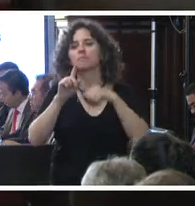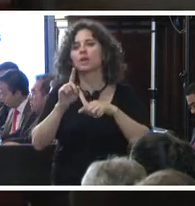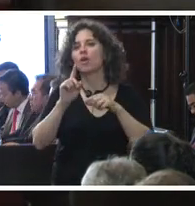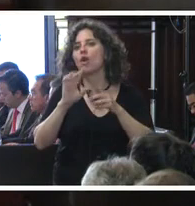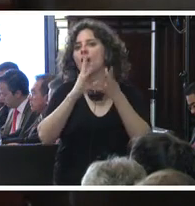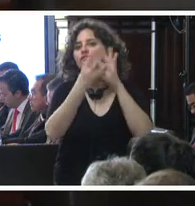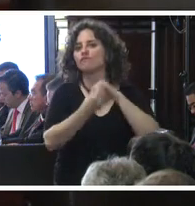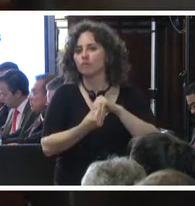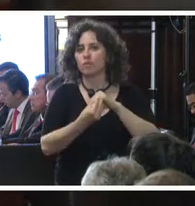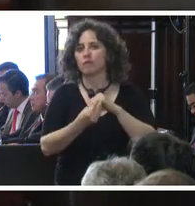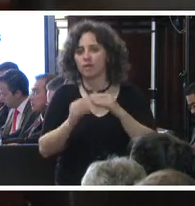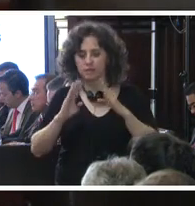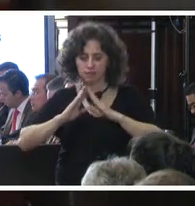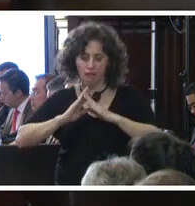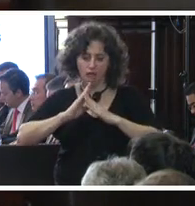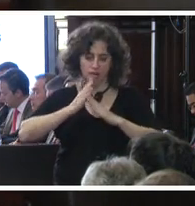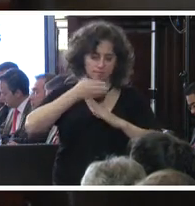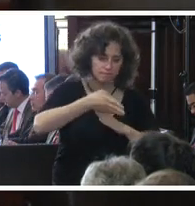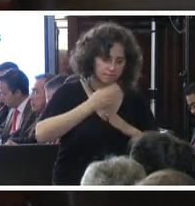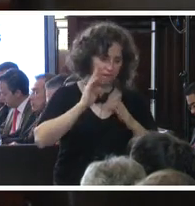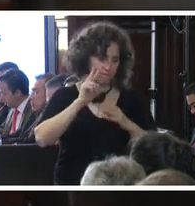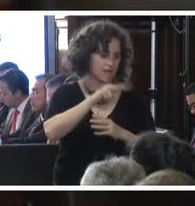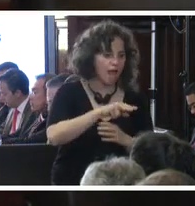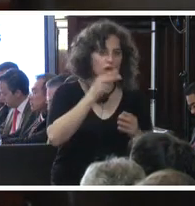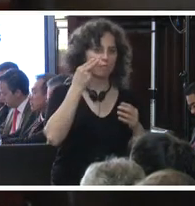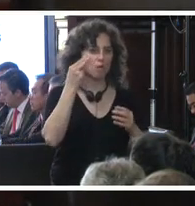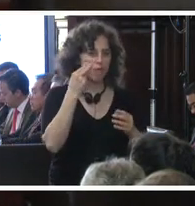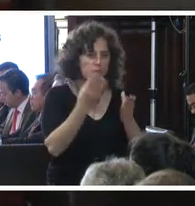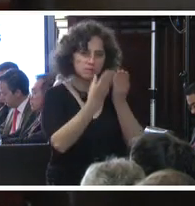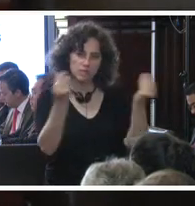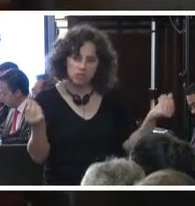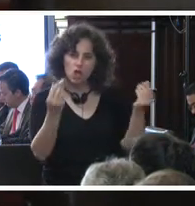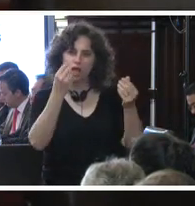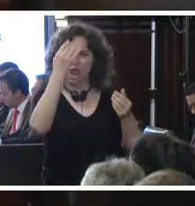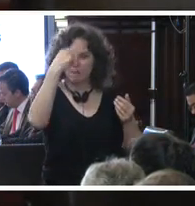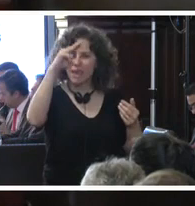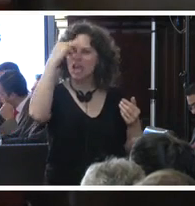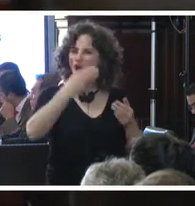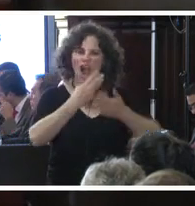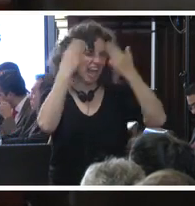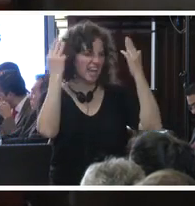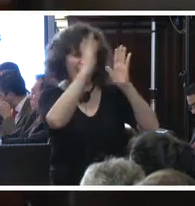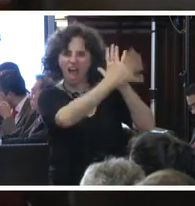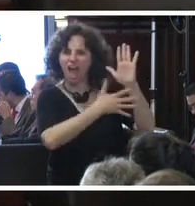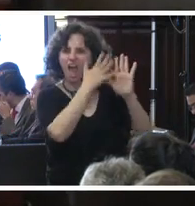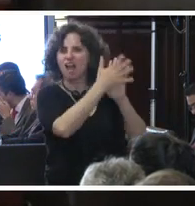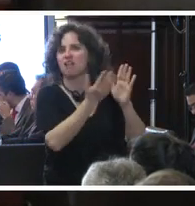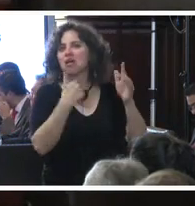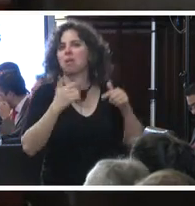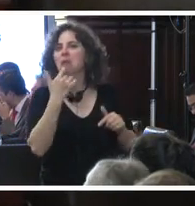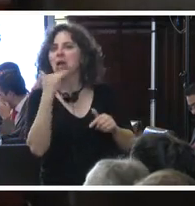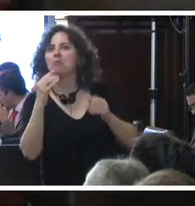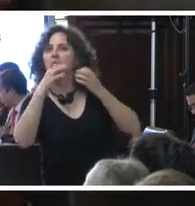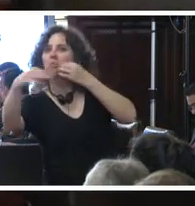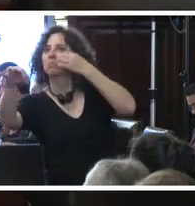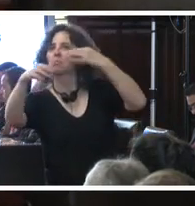han abordado los problemas de las desapariciones en México en general ha sido como si se trataran de casos